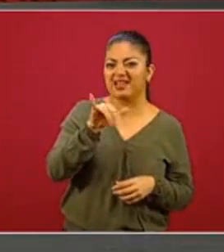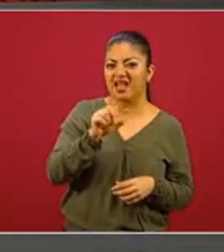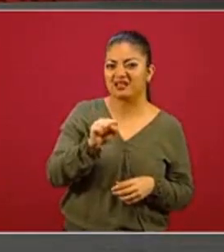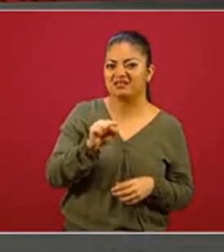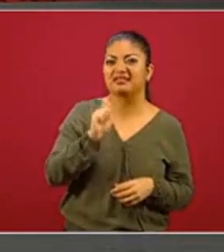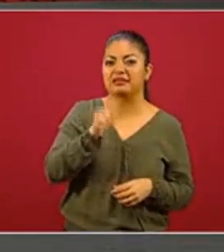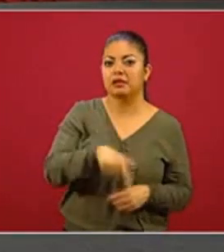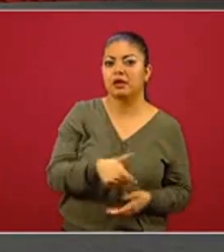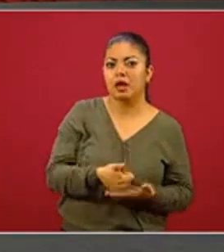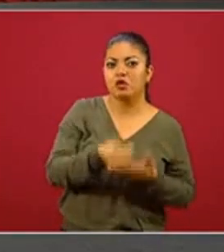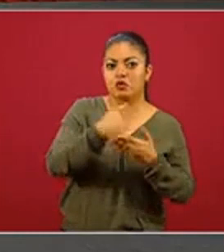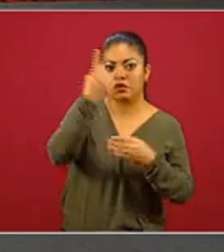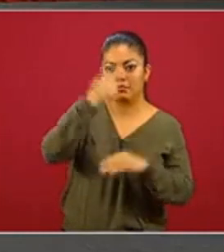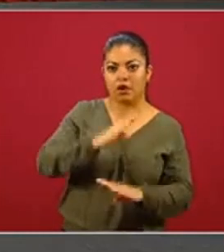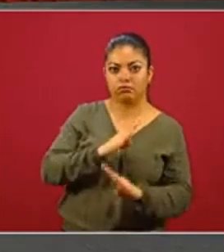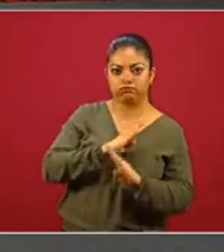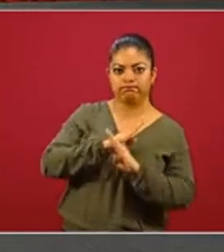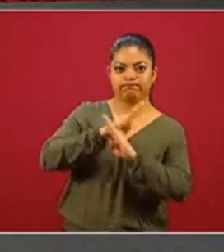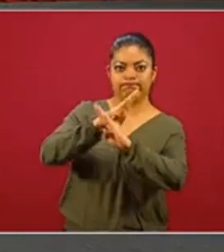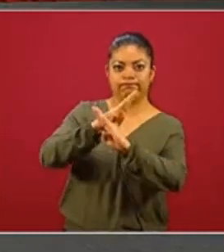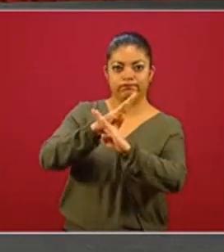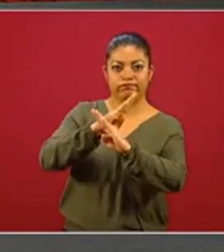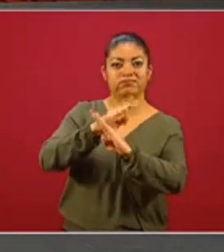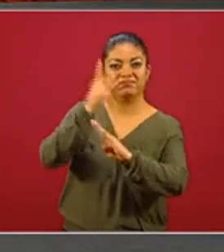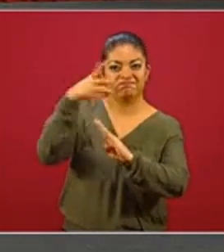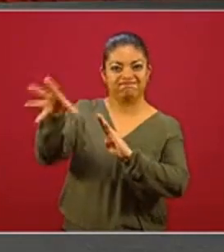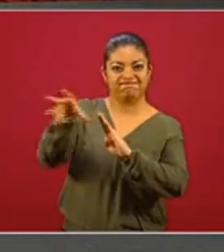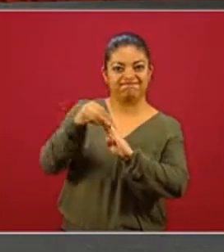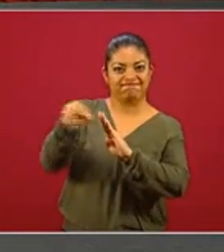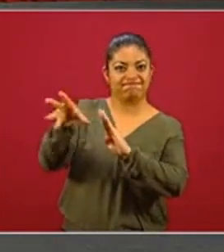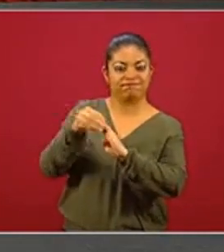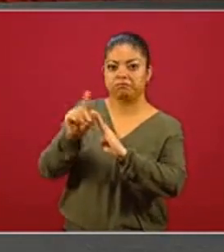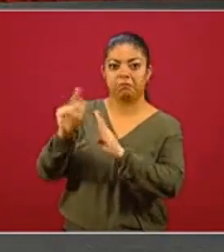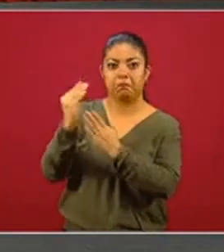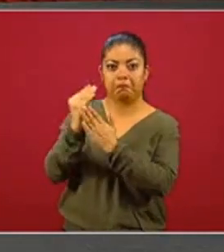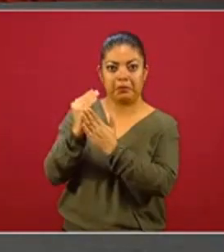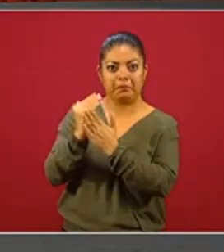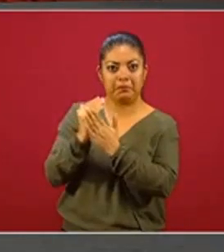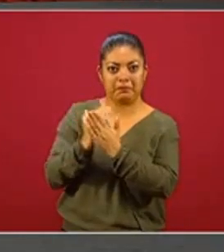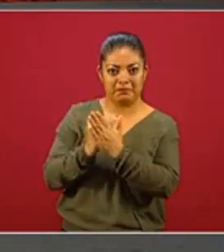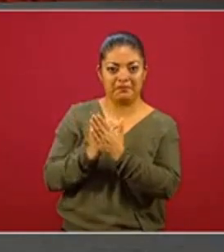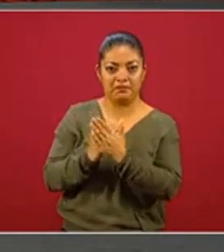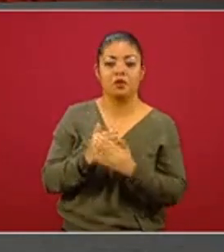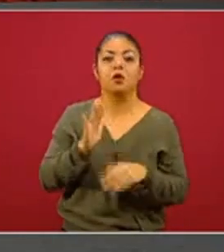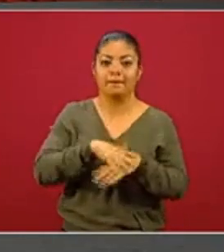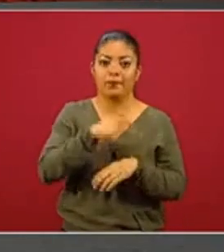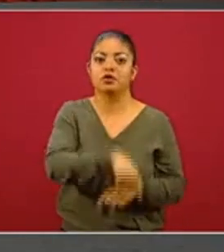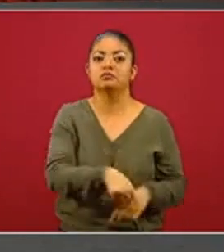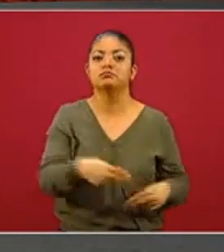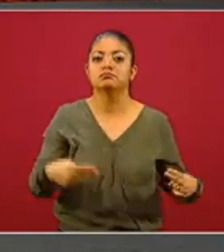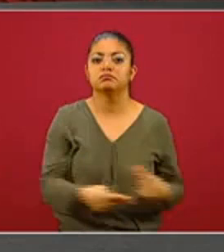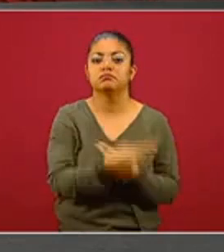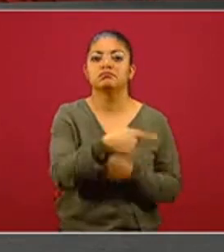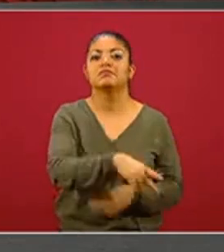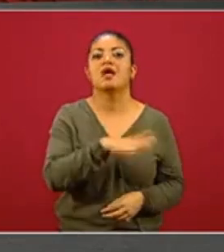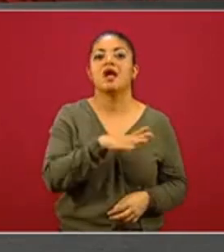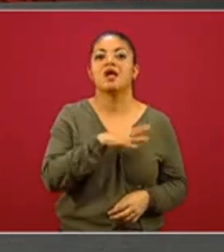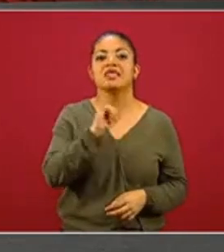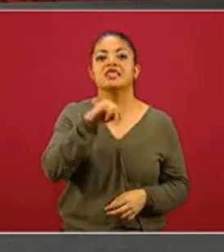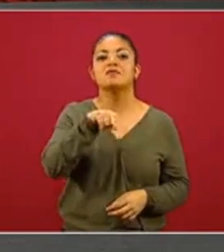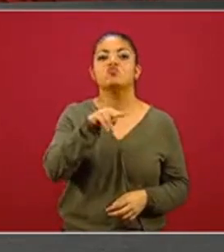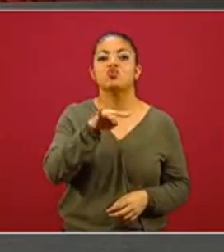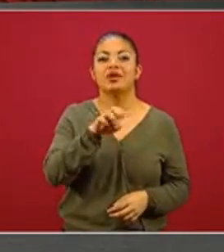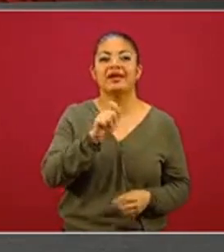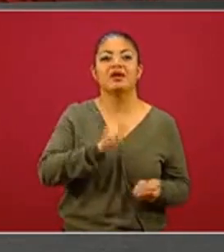son el sistema de protección para estos microorganismos. Entonces, nacemos con una inmunidad pues